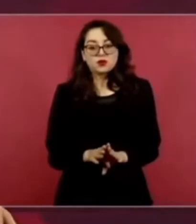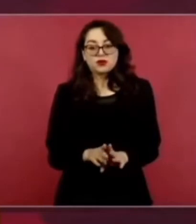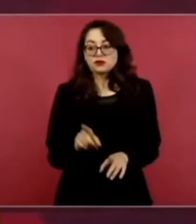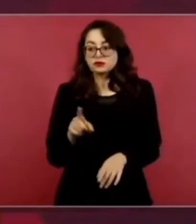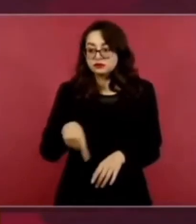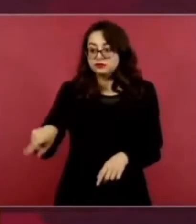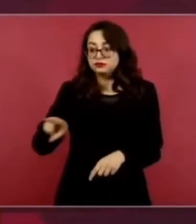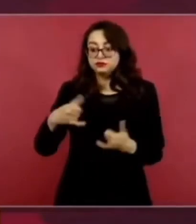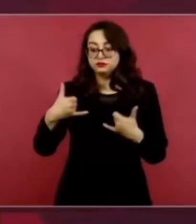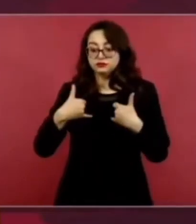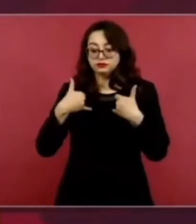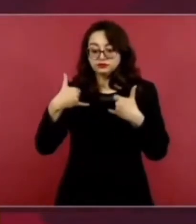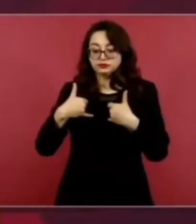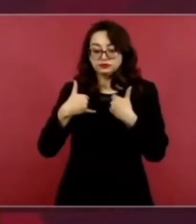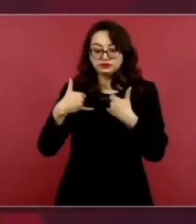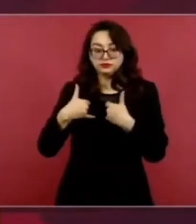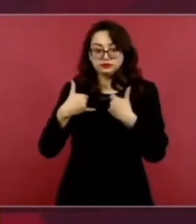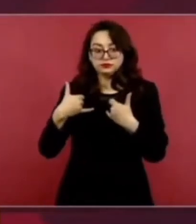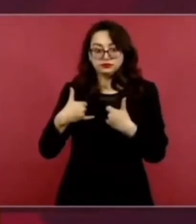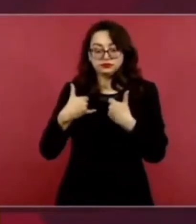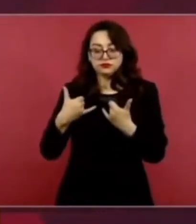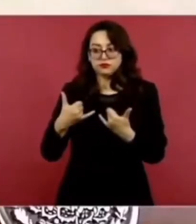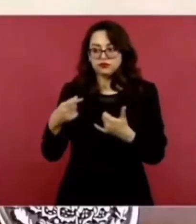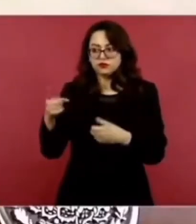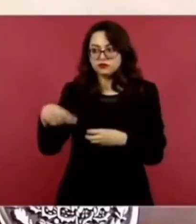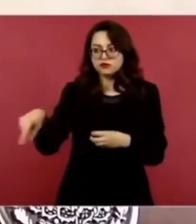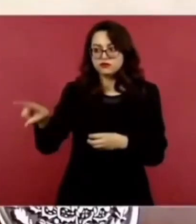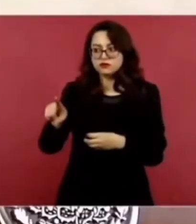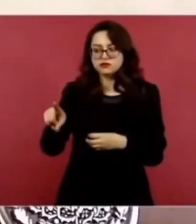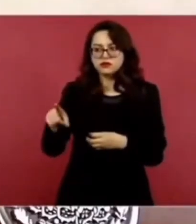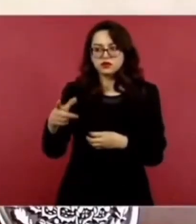jóvenes, de los estudiantes, no exigían